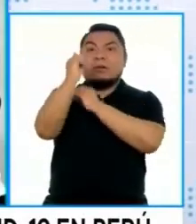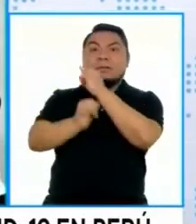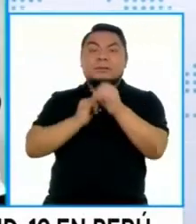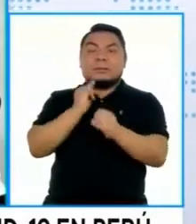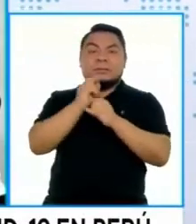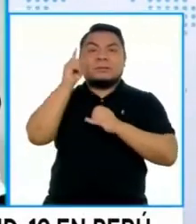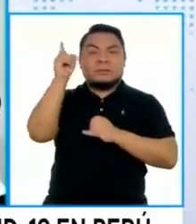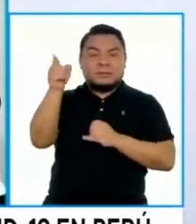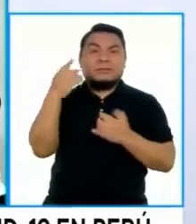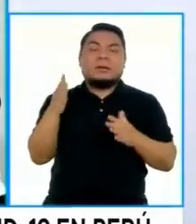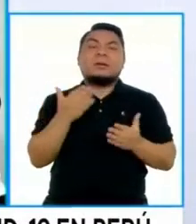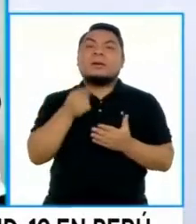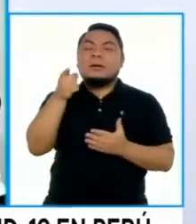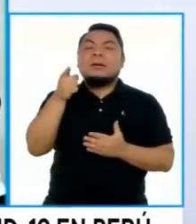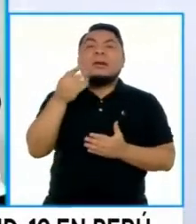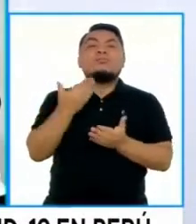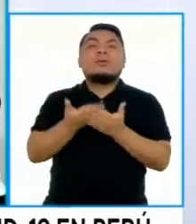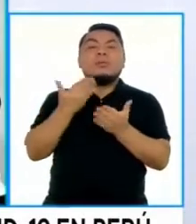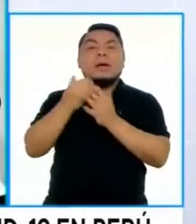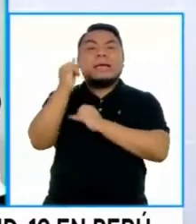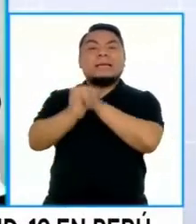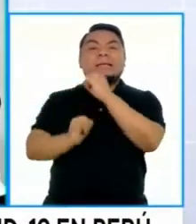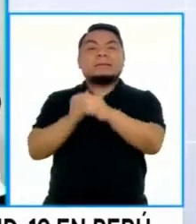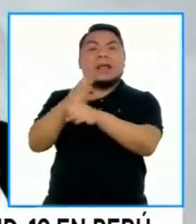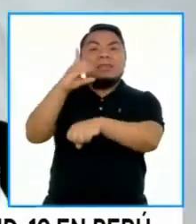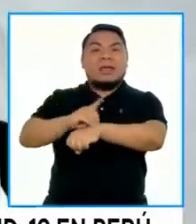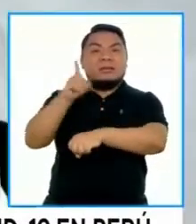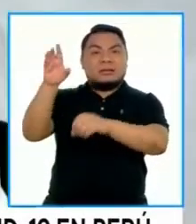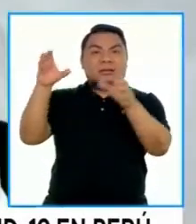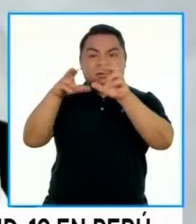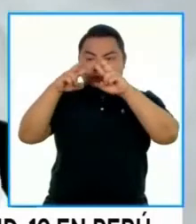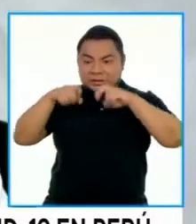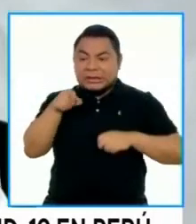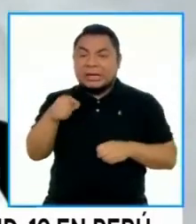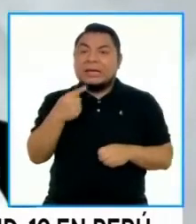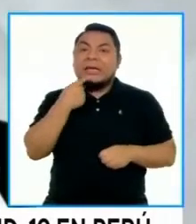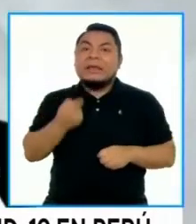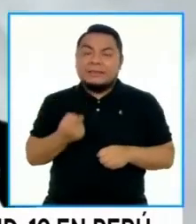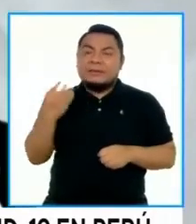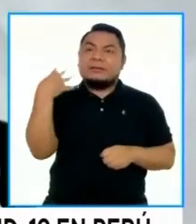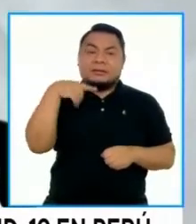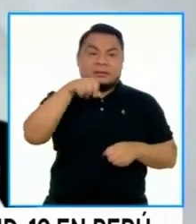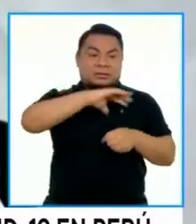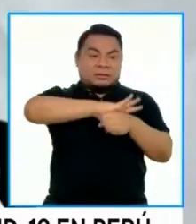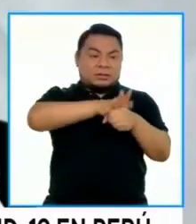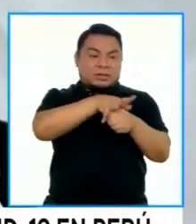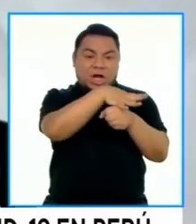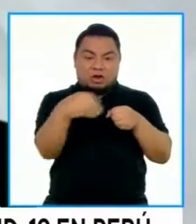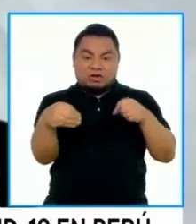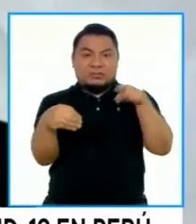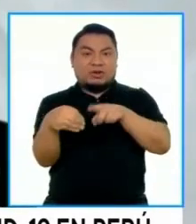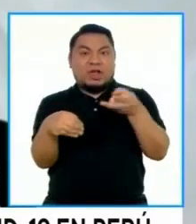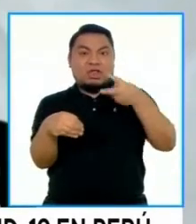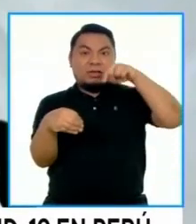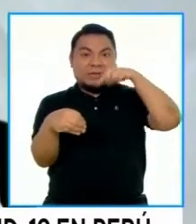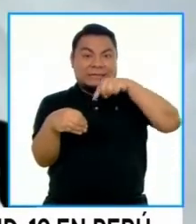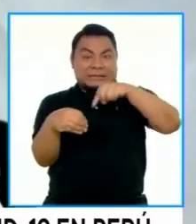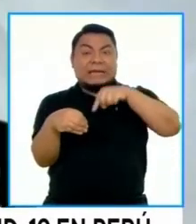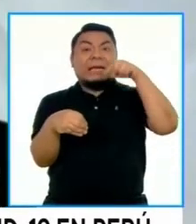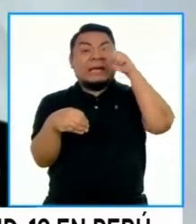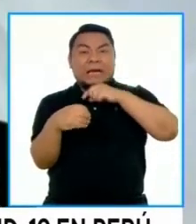y la evidencia internacional y médica nos indica que esta variante no es que sea más agresiva